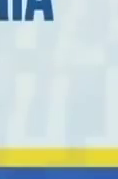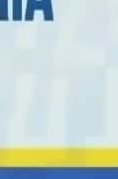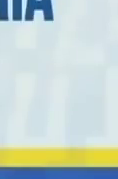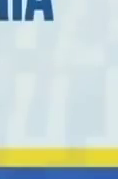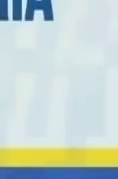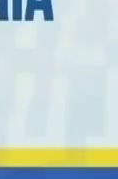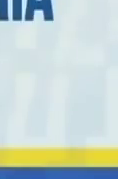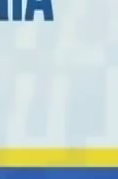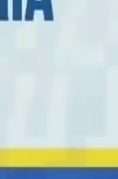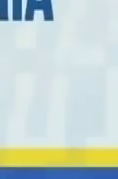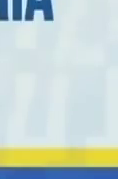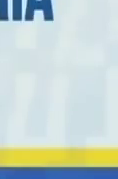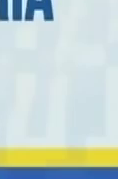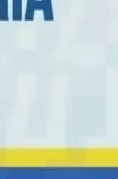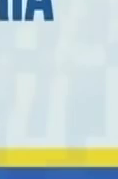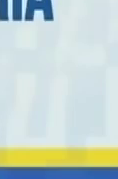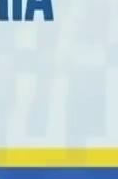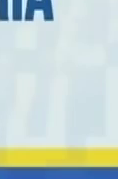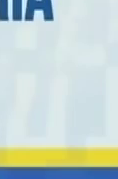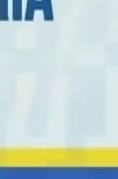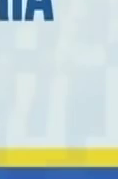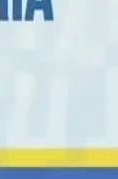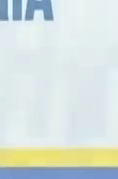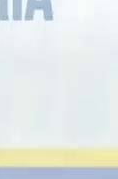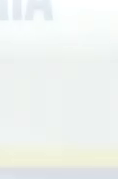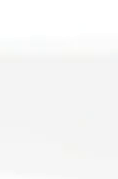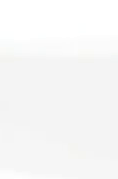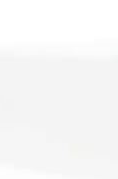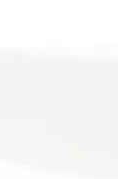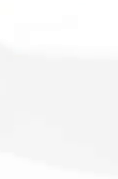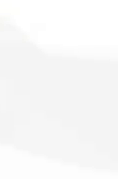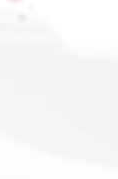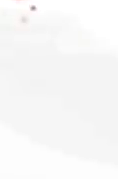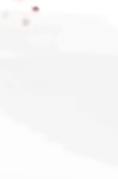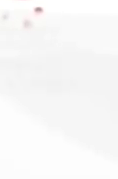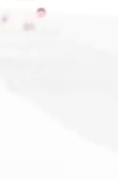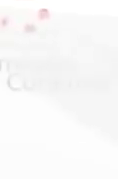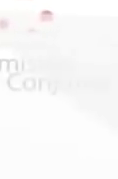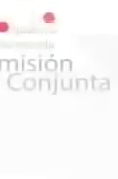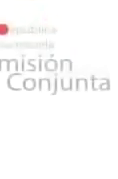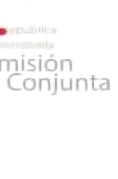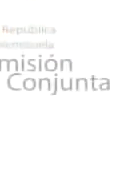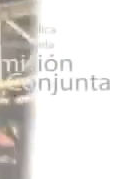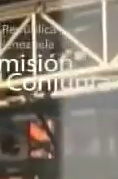sola, como tú ninguna. Madre es una sola.